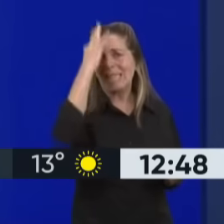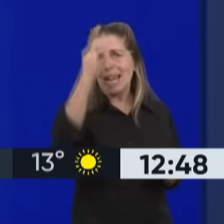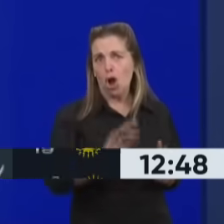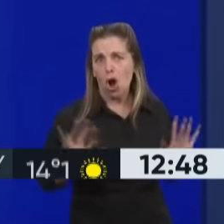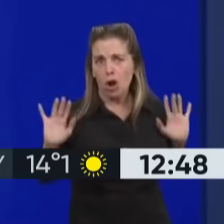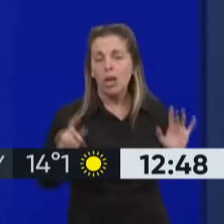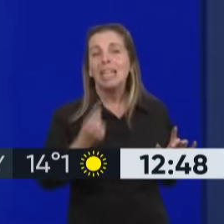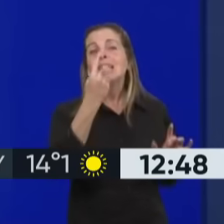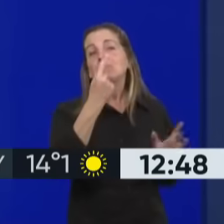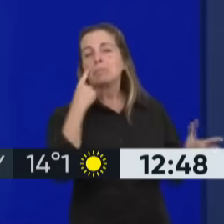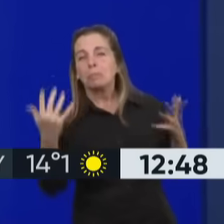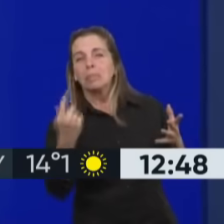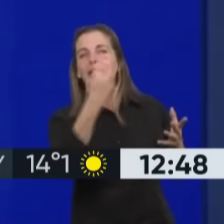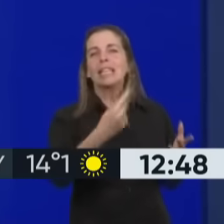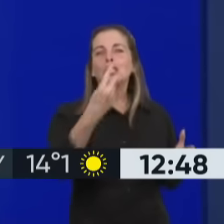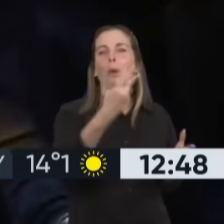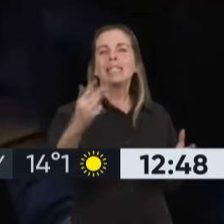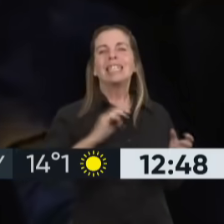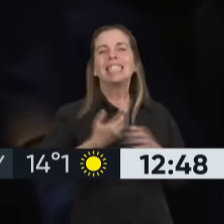123 años anteriores.